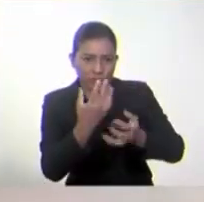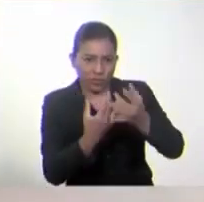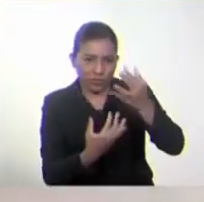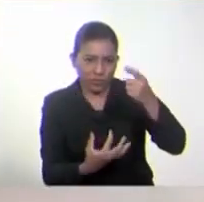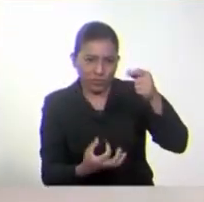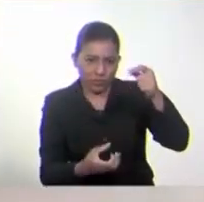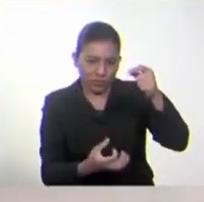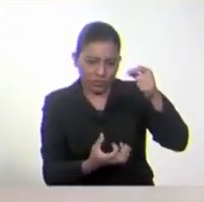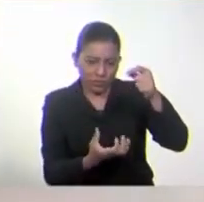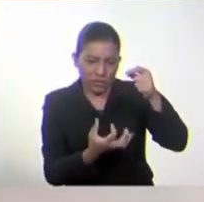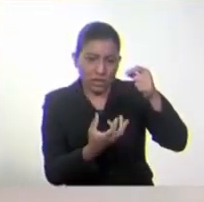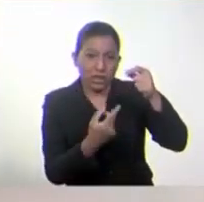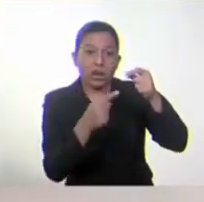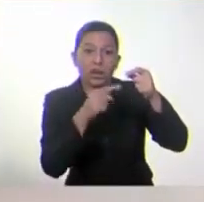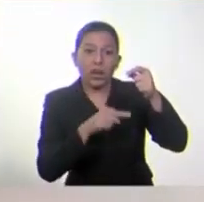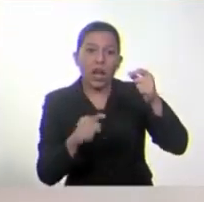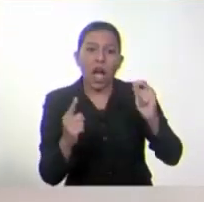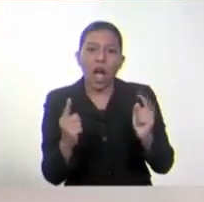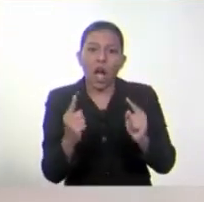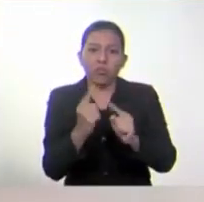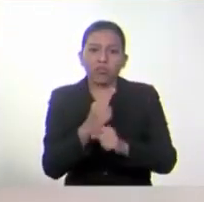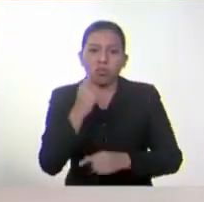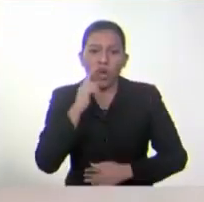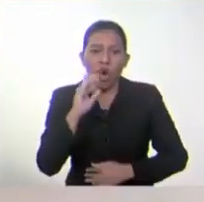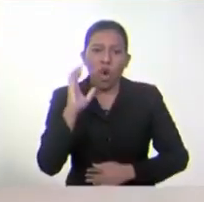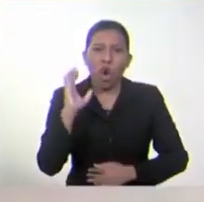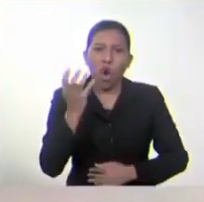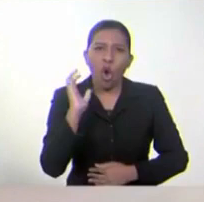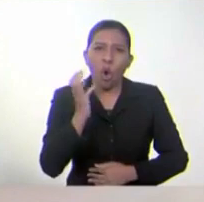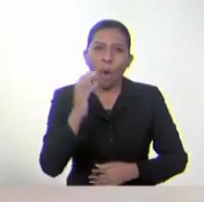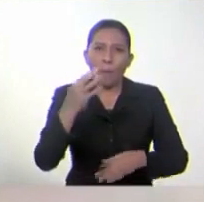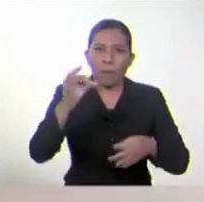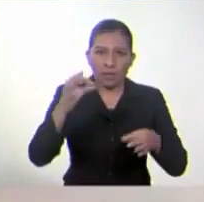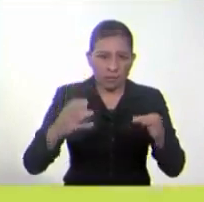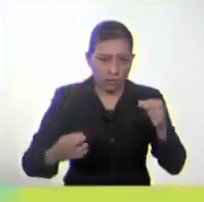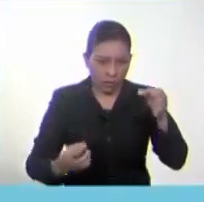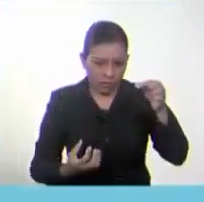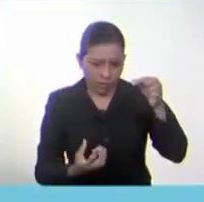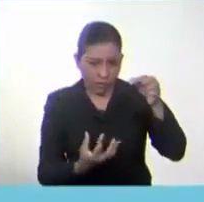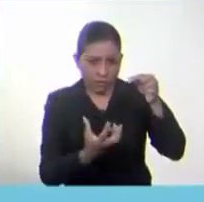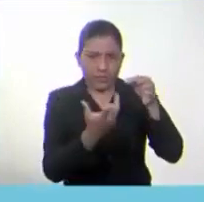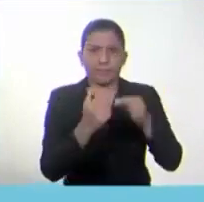Debido al cambio en la composición química, a la modificación de la temperatura.